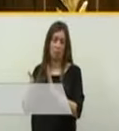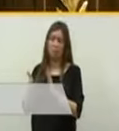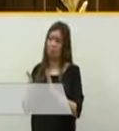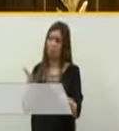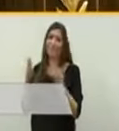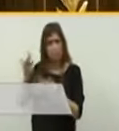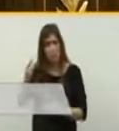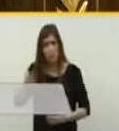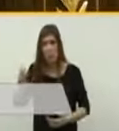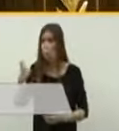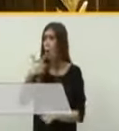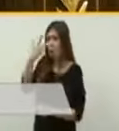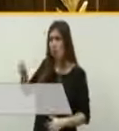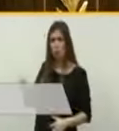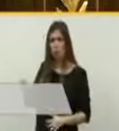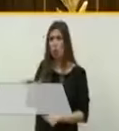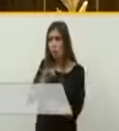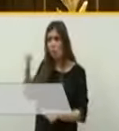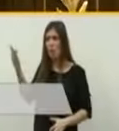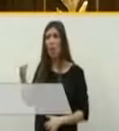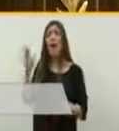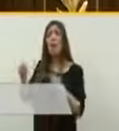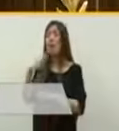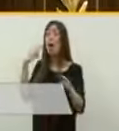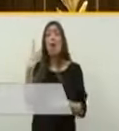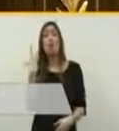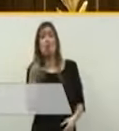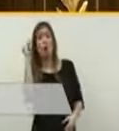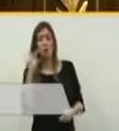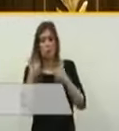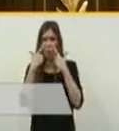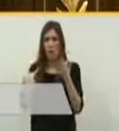dijo que no al rey cuando le tocaba a él, según el propio señor Rajoy.